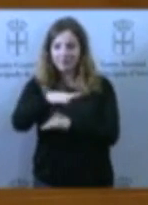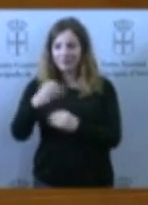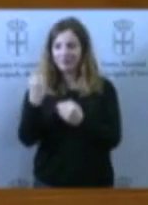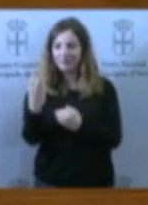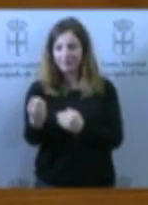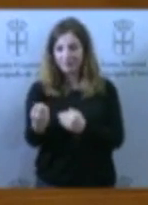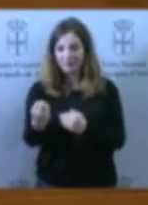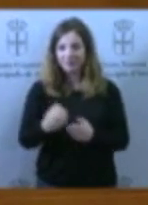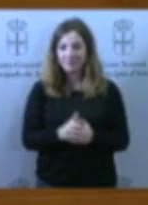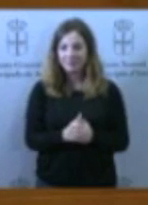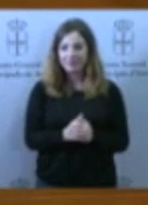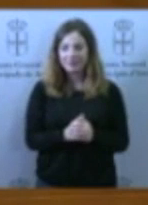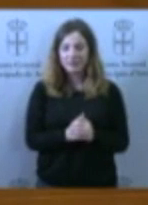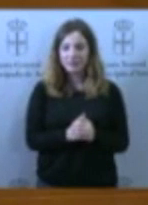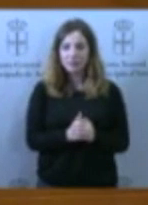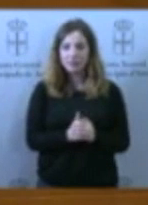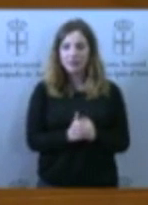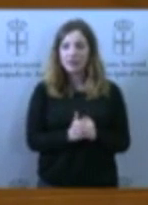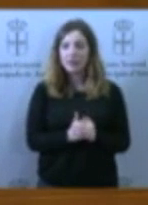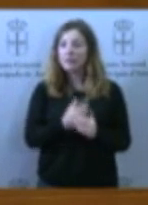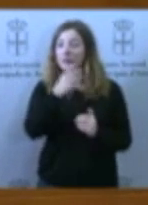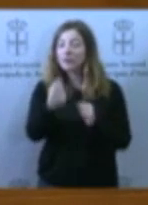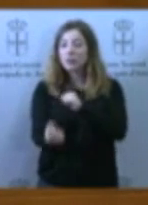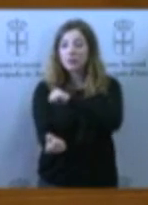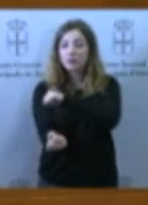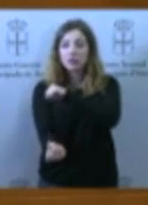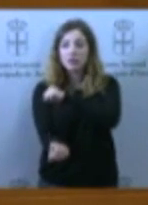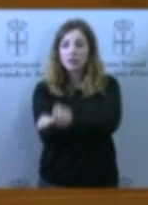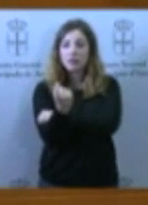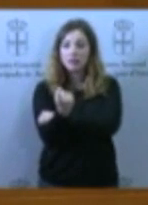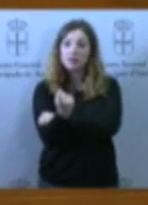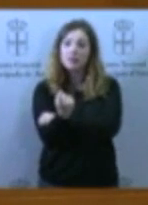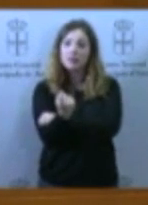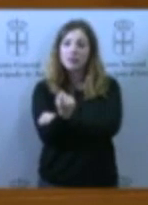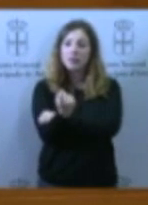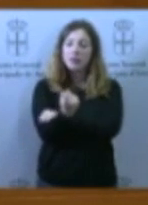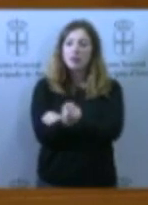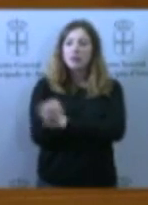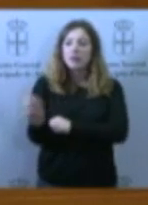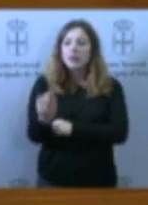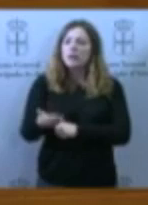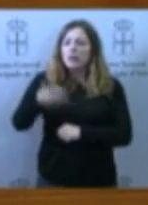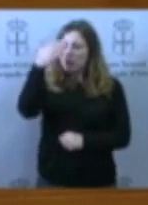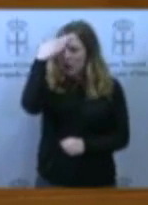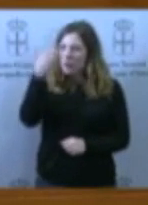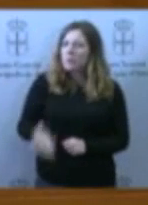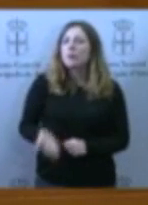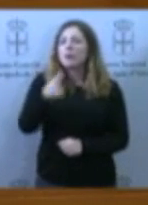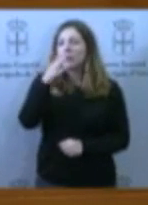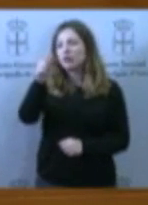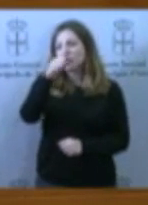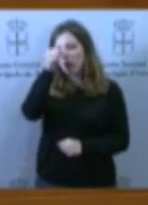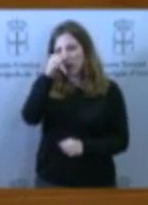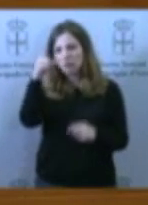Y esto es clave porque el puerto del Musel, que fue una de las piedras angulares que el socialismo